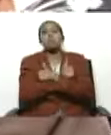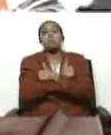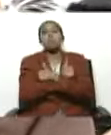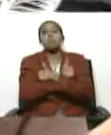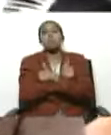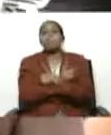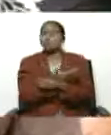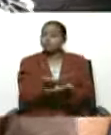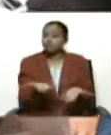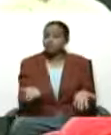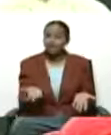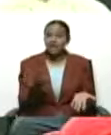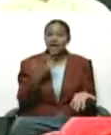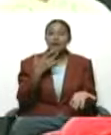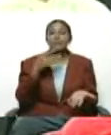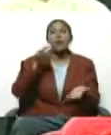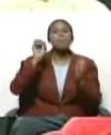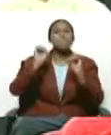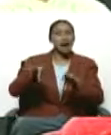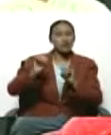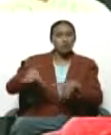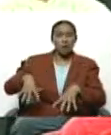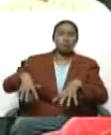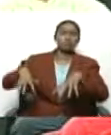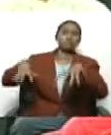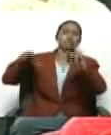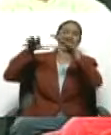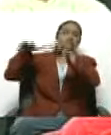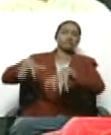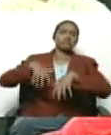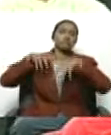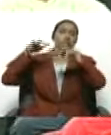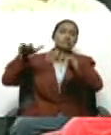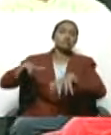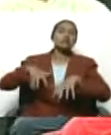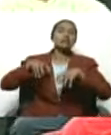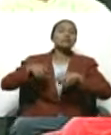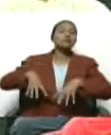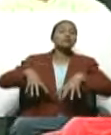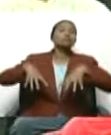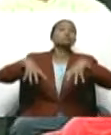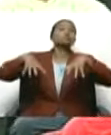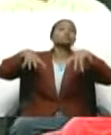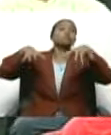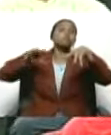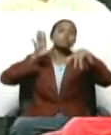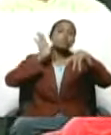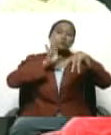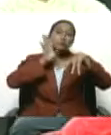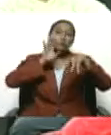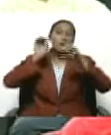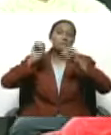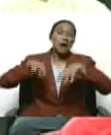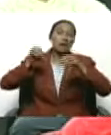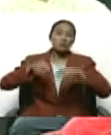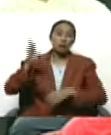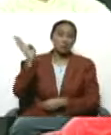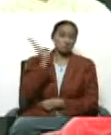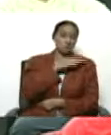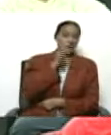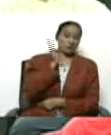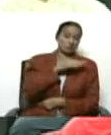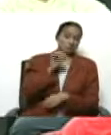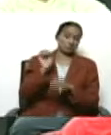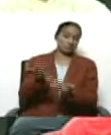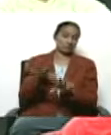Si hay que recoger la basura, ¿quién recoge la basura? Cerro de basura. A mí me manda cada